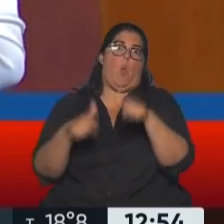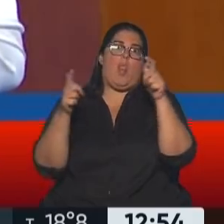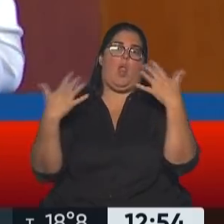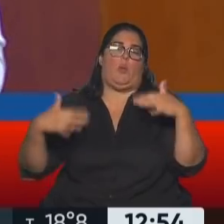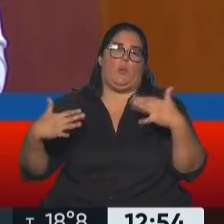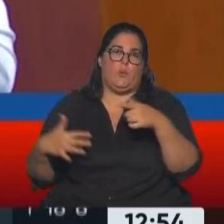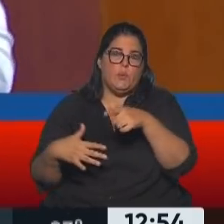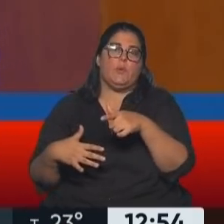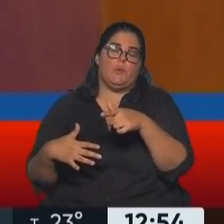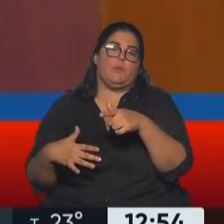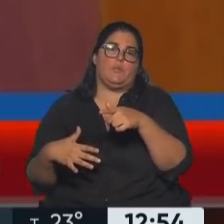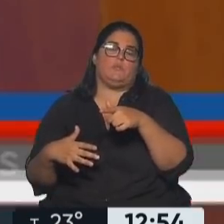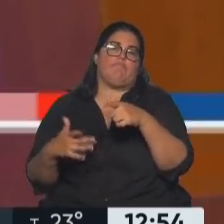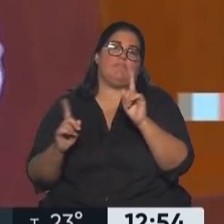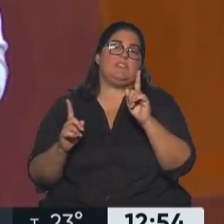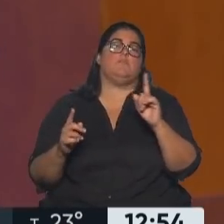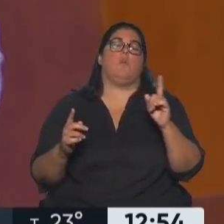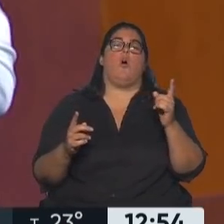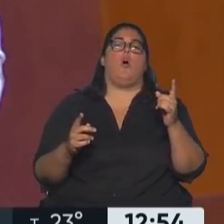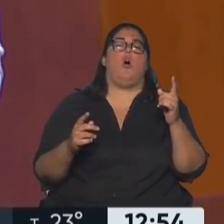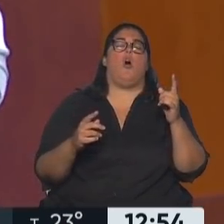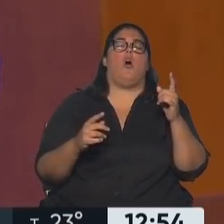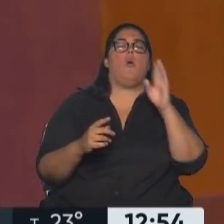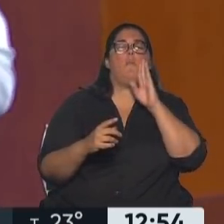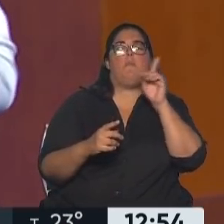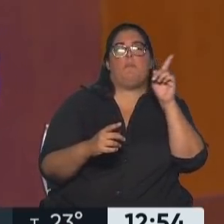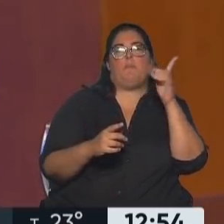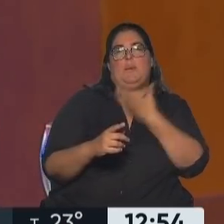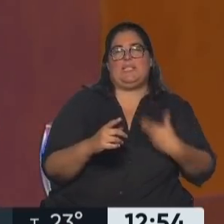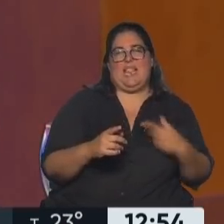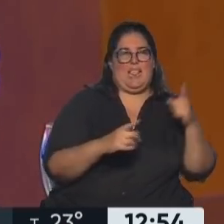grandes temas también de esta gira de Biden en Europa.